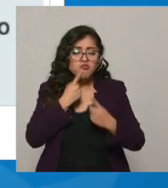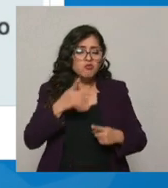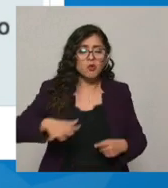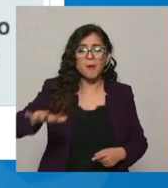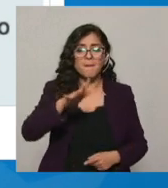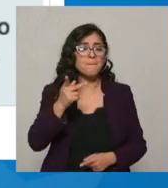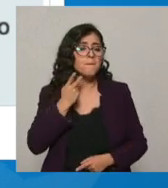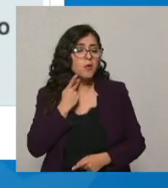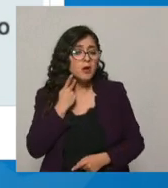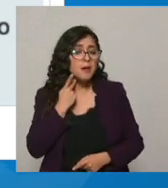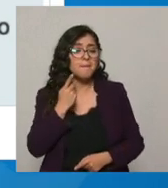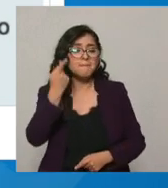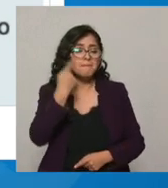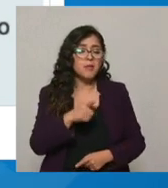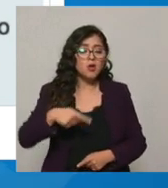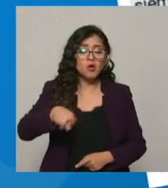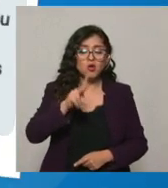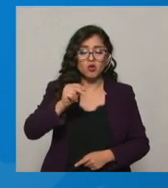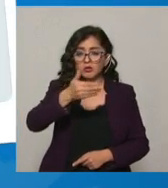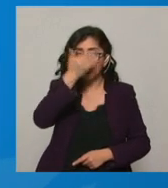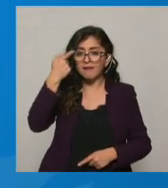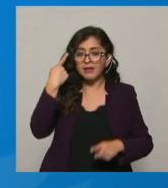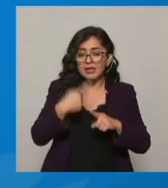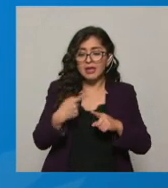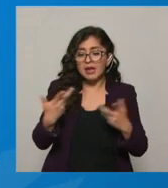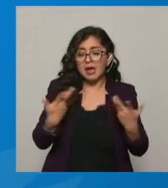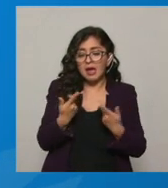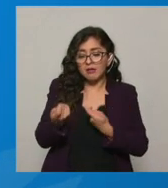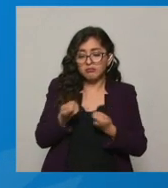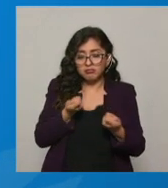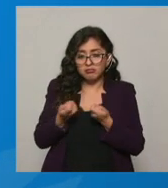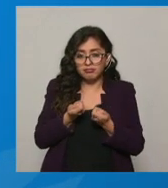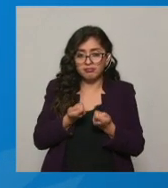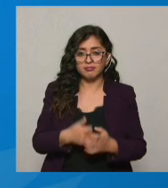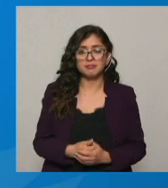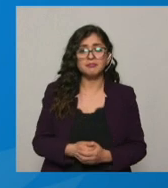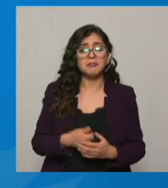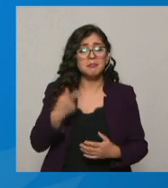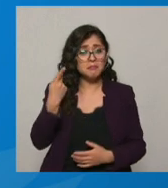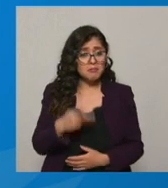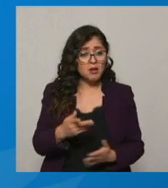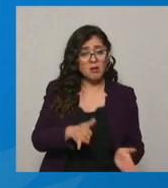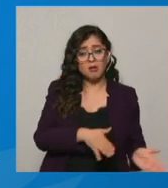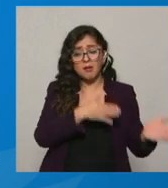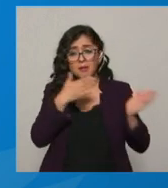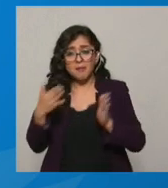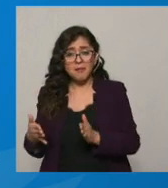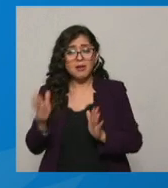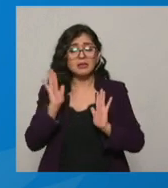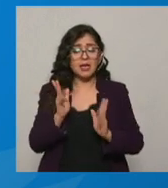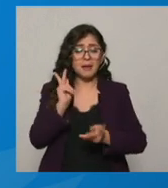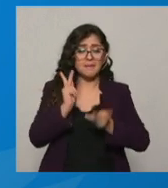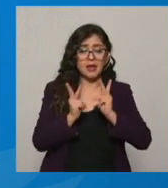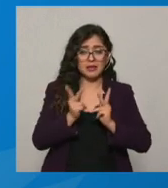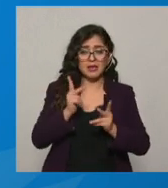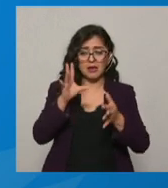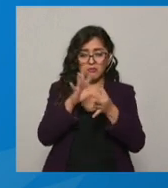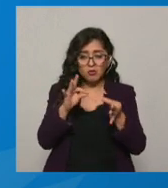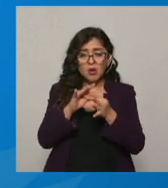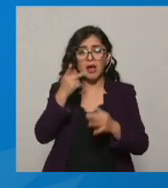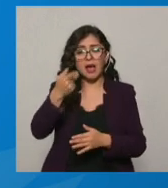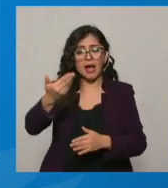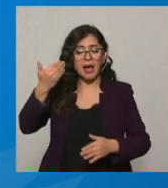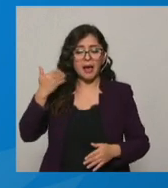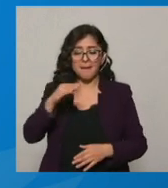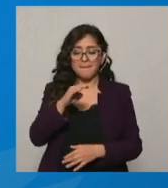claro, pero que nadie está regulando, ¿no? Entonces, tenemos una plática pendiente al respecto. Eso fue cuando el Me Too y ahorita